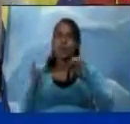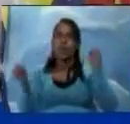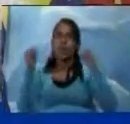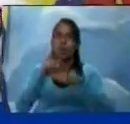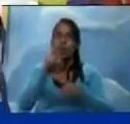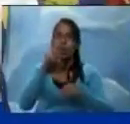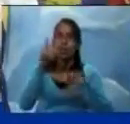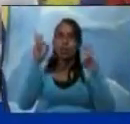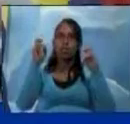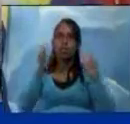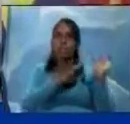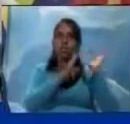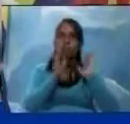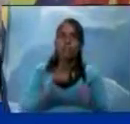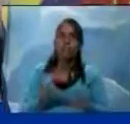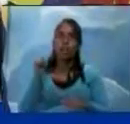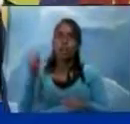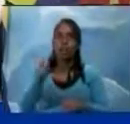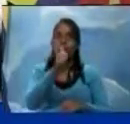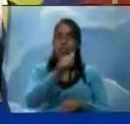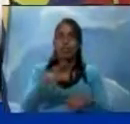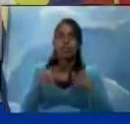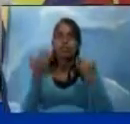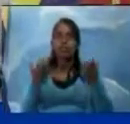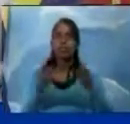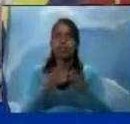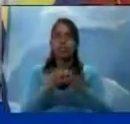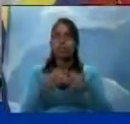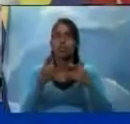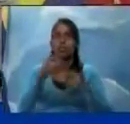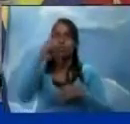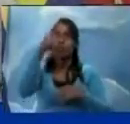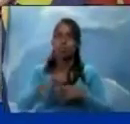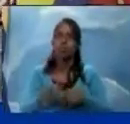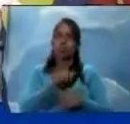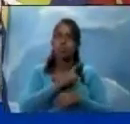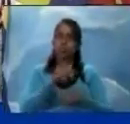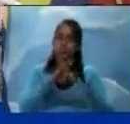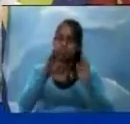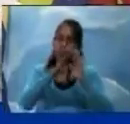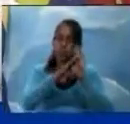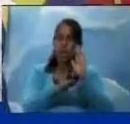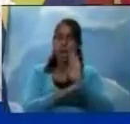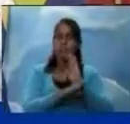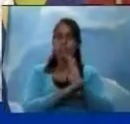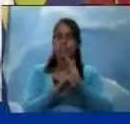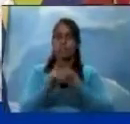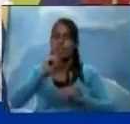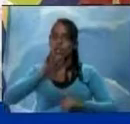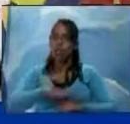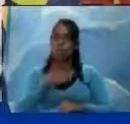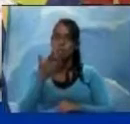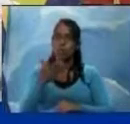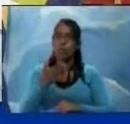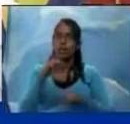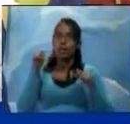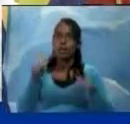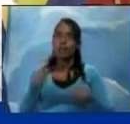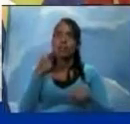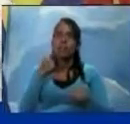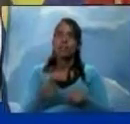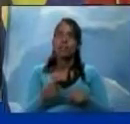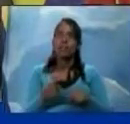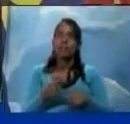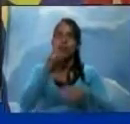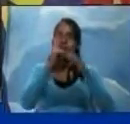un nuevo creyente. A cada uno le va dando según su capacidad. Aquí dice